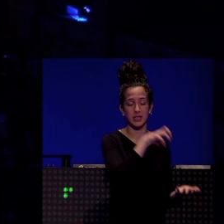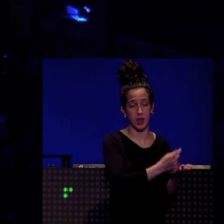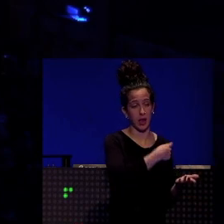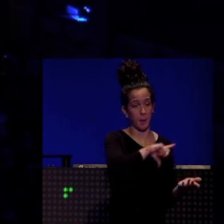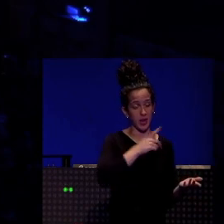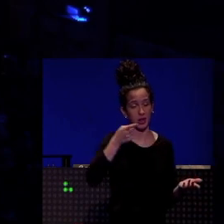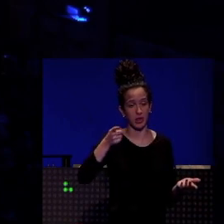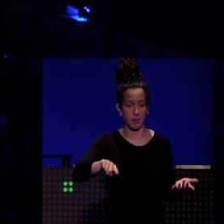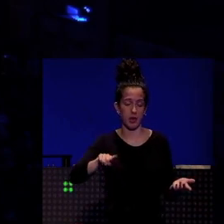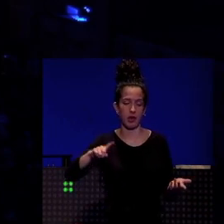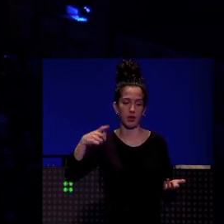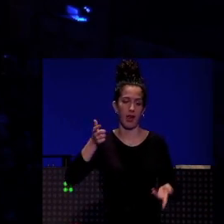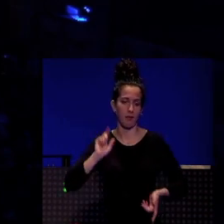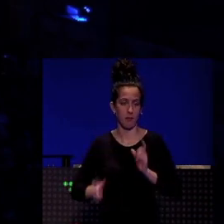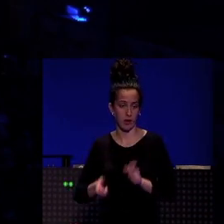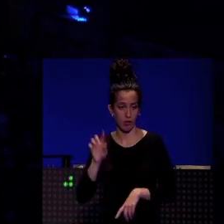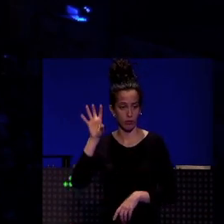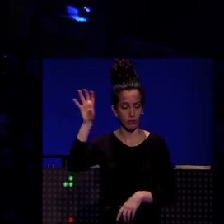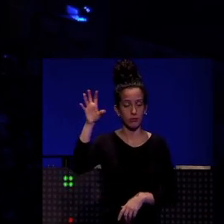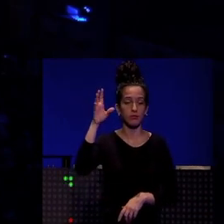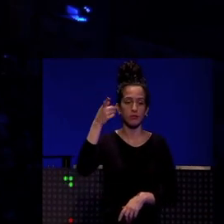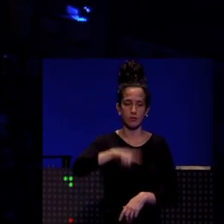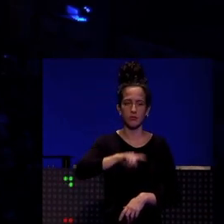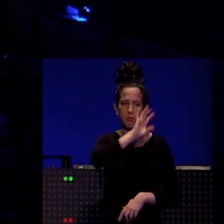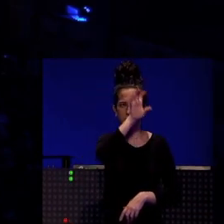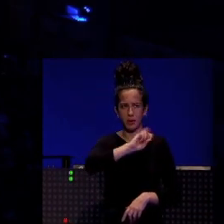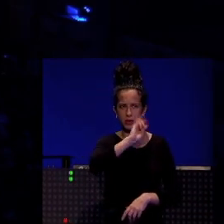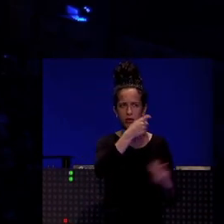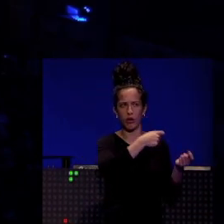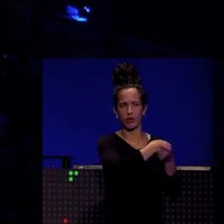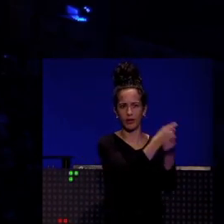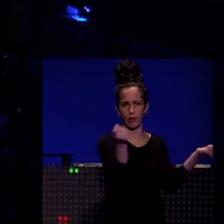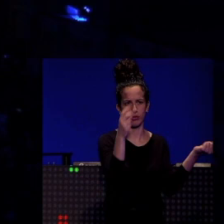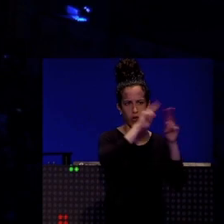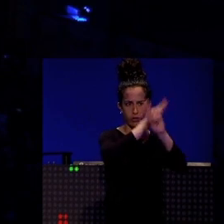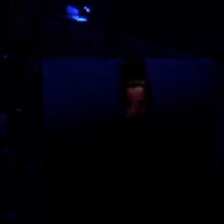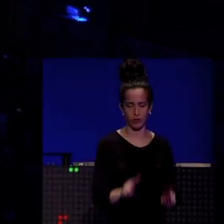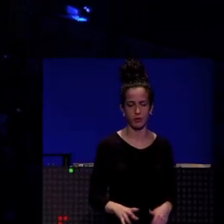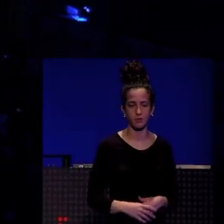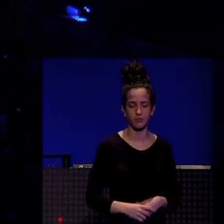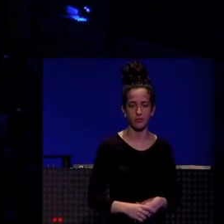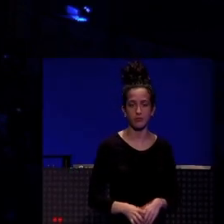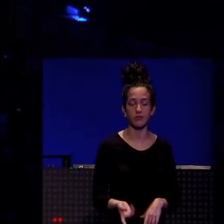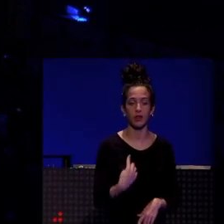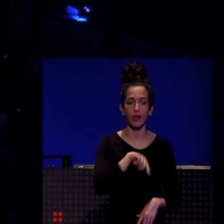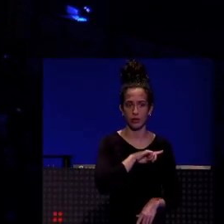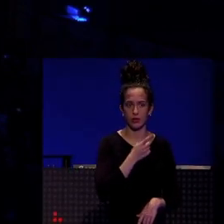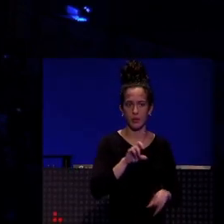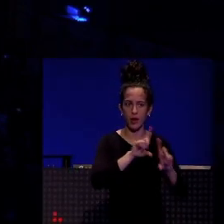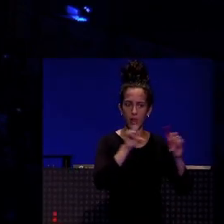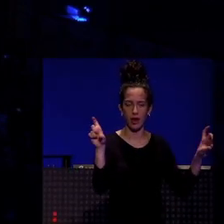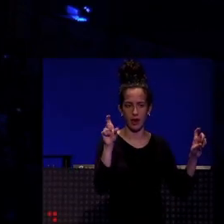distribución internacional uno de nuestros puntos fuertes como editorial porque también somos una editorial independiente